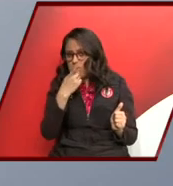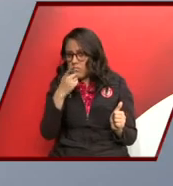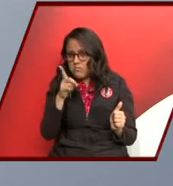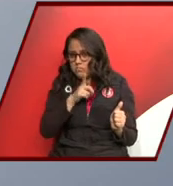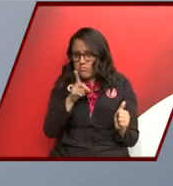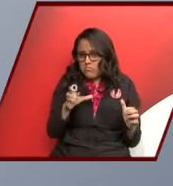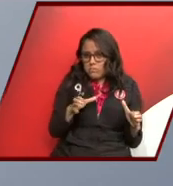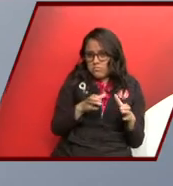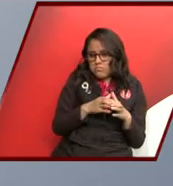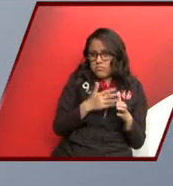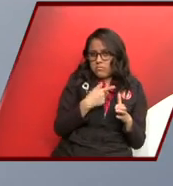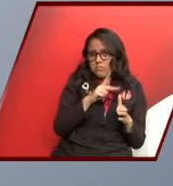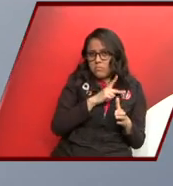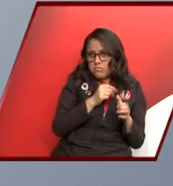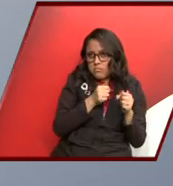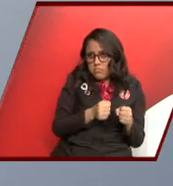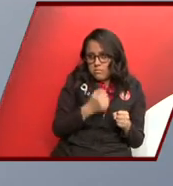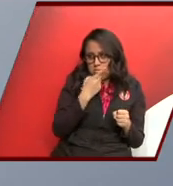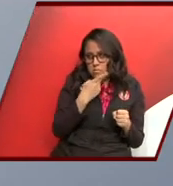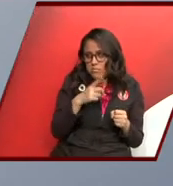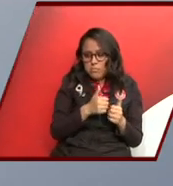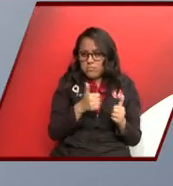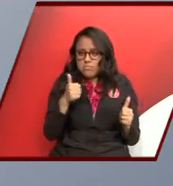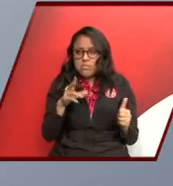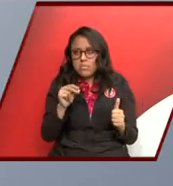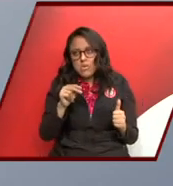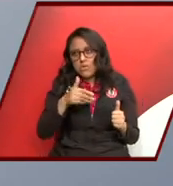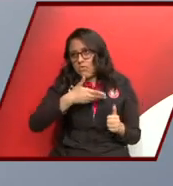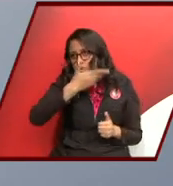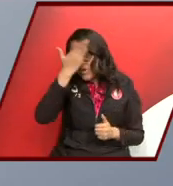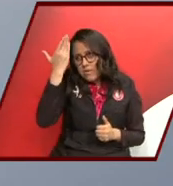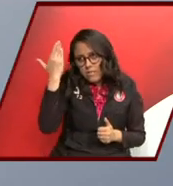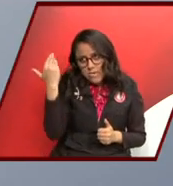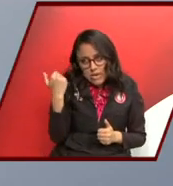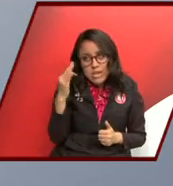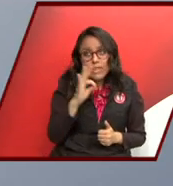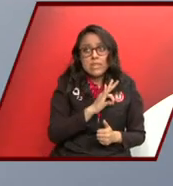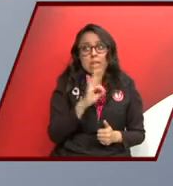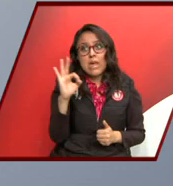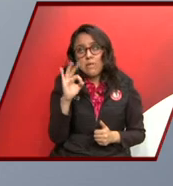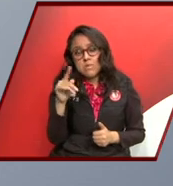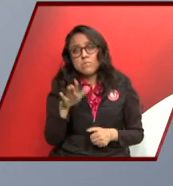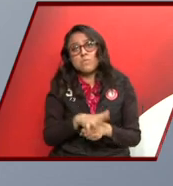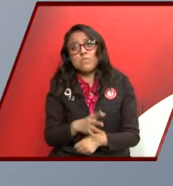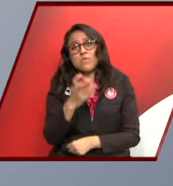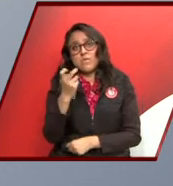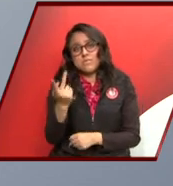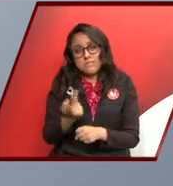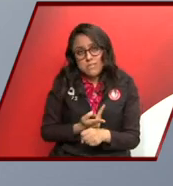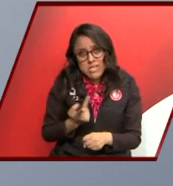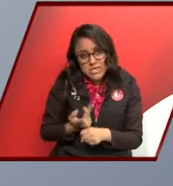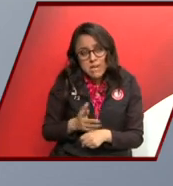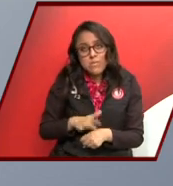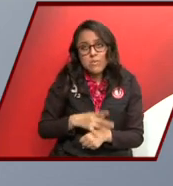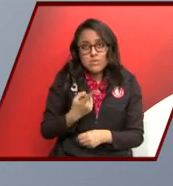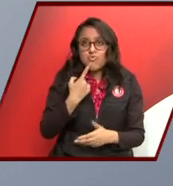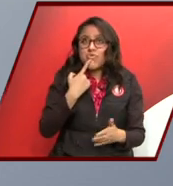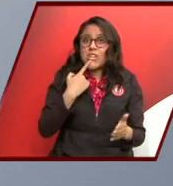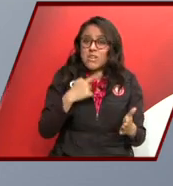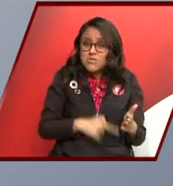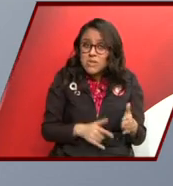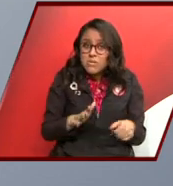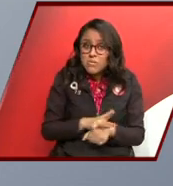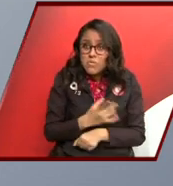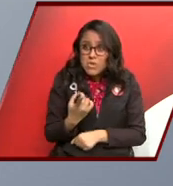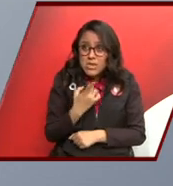por la cuenta, parece ser, no les consta nada a ellos ni quieren decirlo porque no les consta, que por ahí vino la situación de la denuncia, porque aparte parece